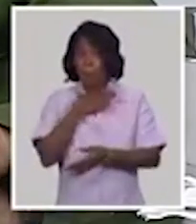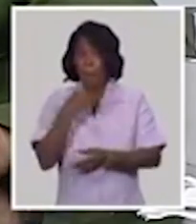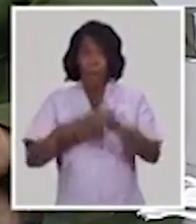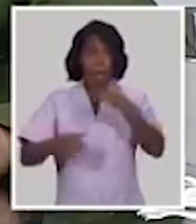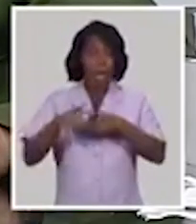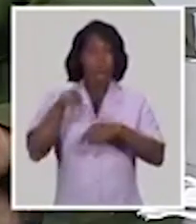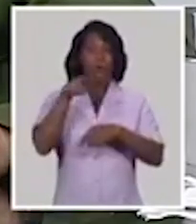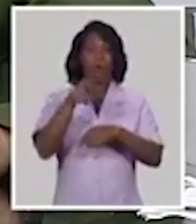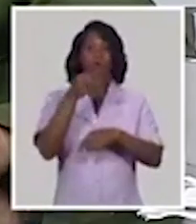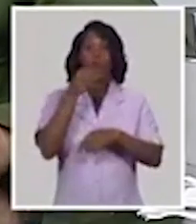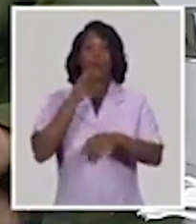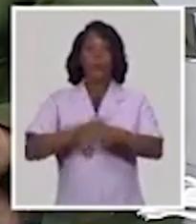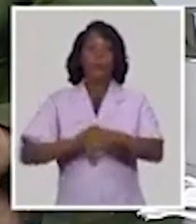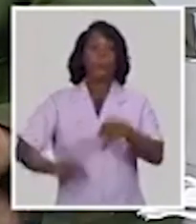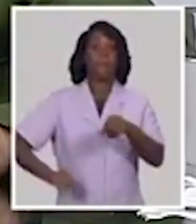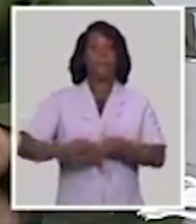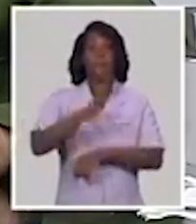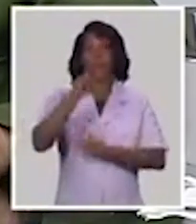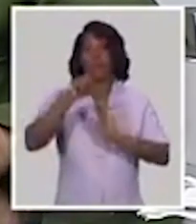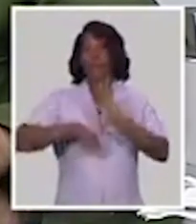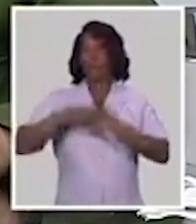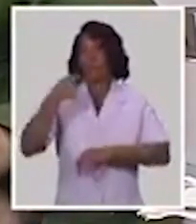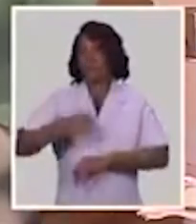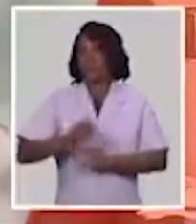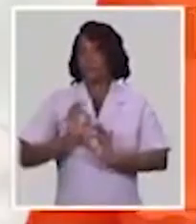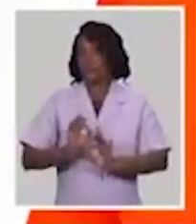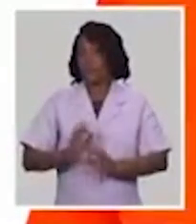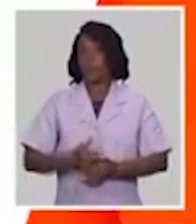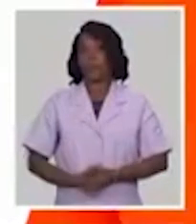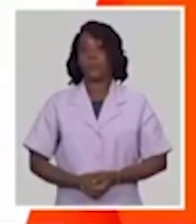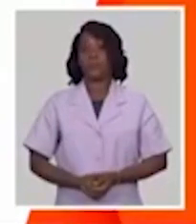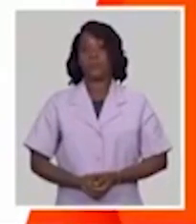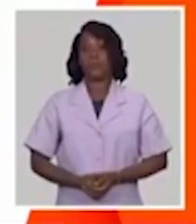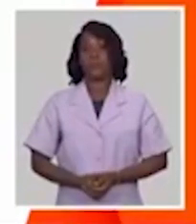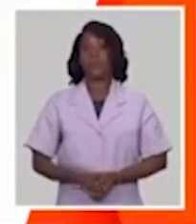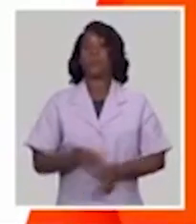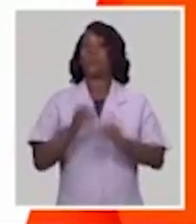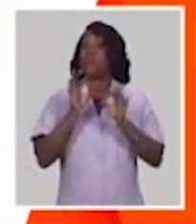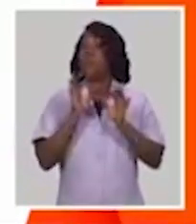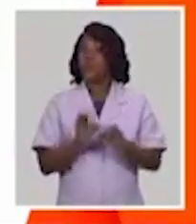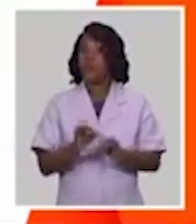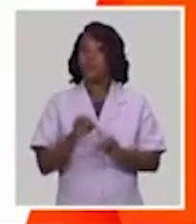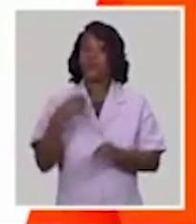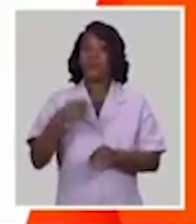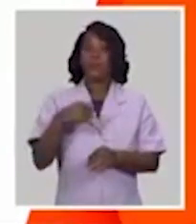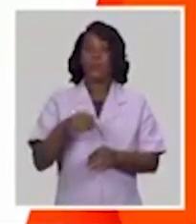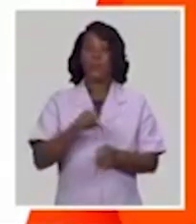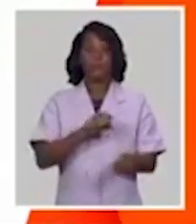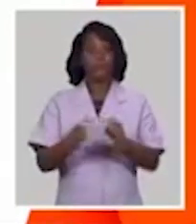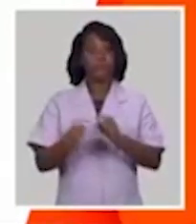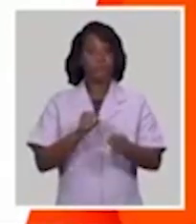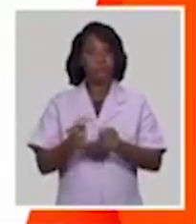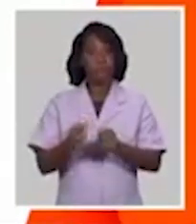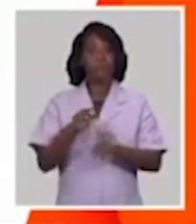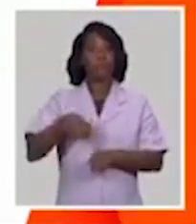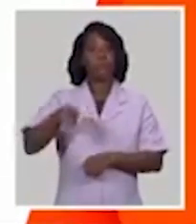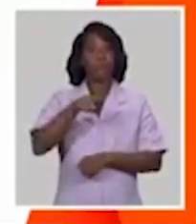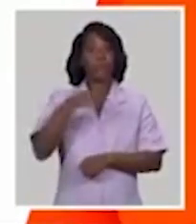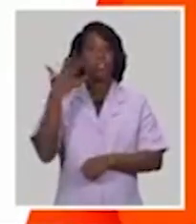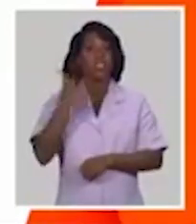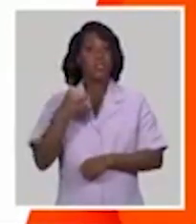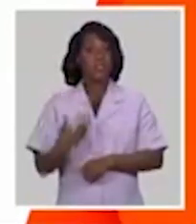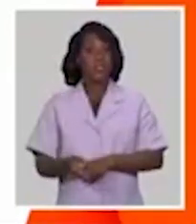días, será sometido a un proceso de instrucción penal. Se encarga del control de su cumplimiento, por supuesto, al coordinador